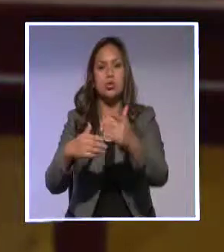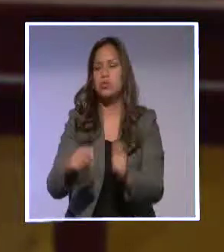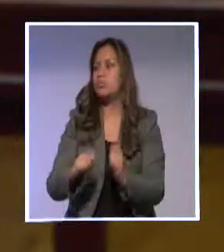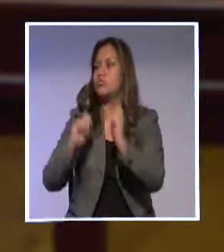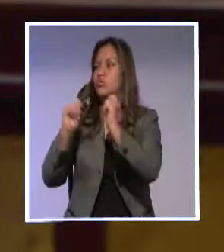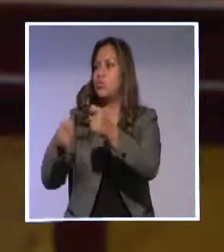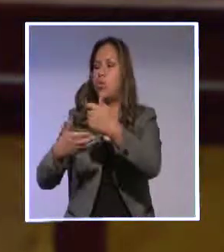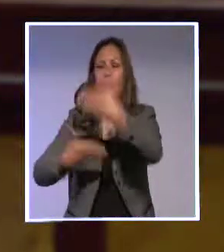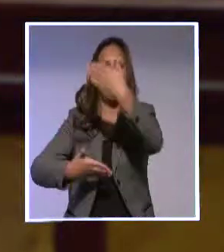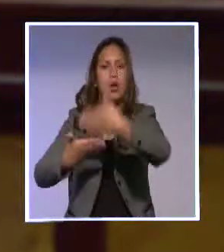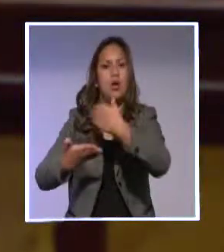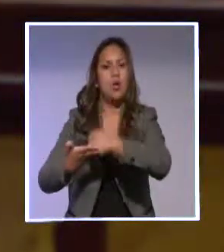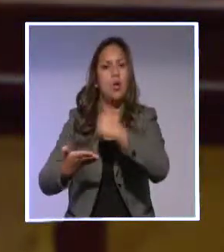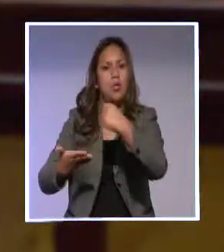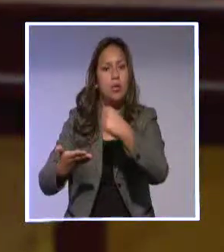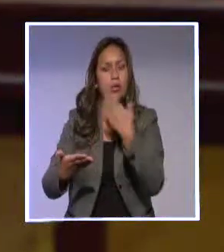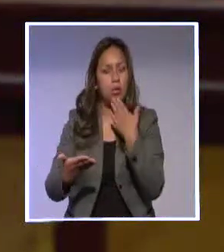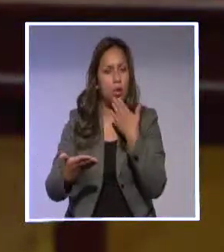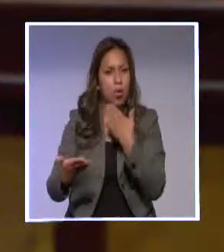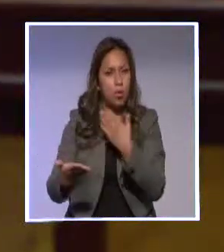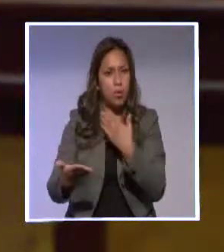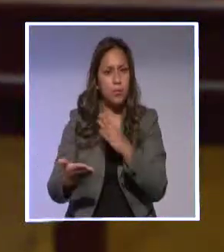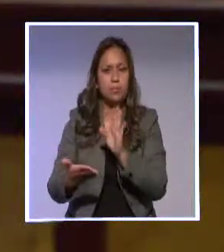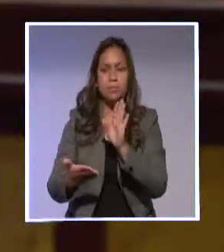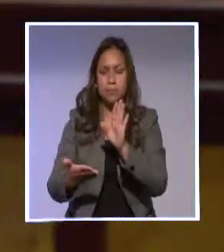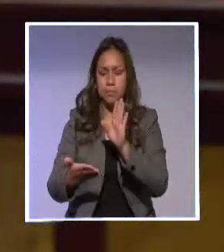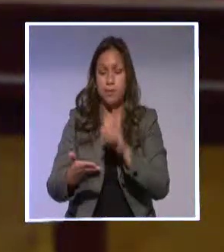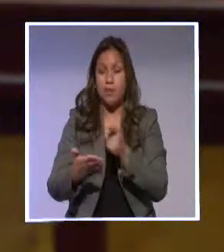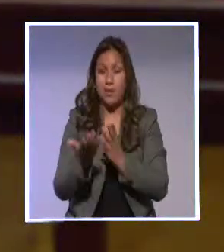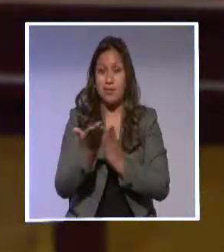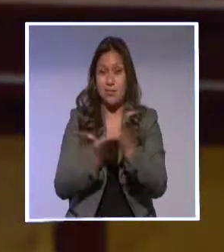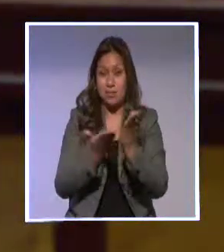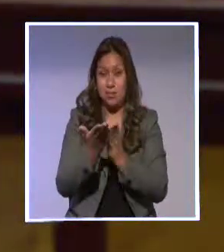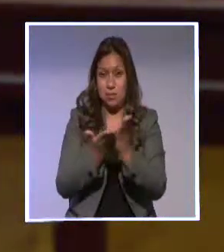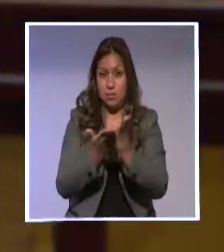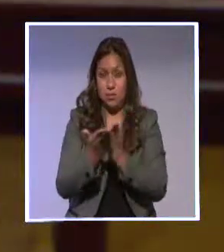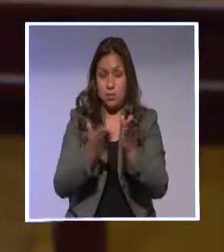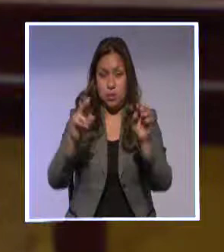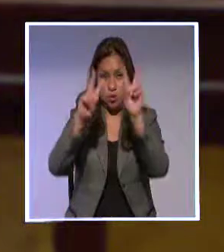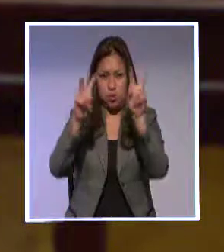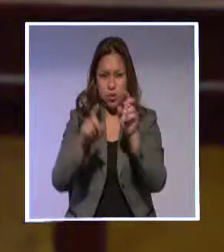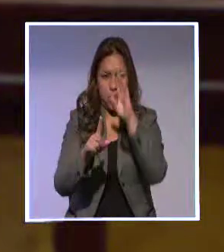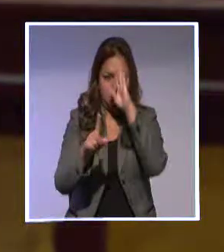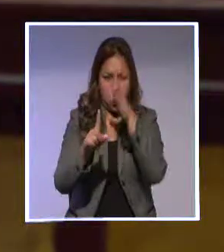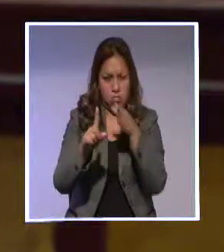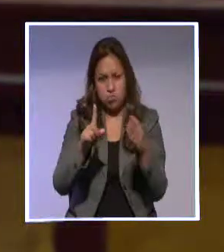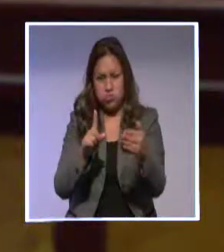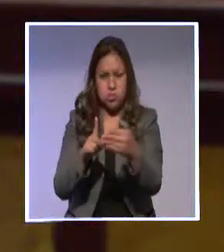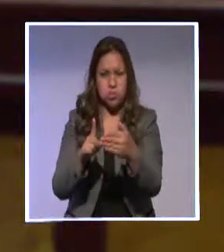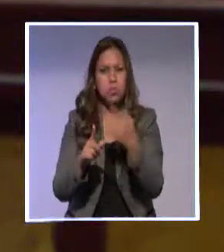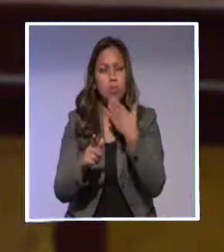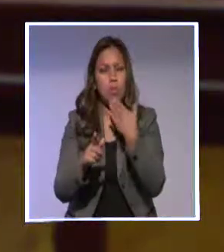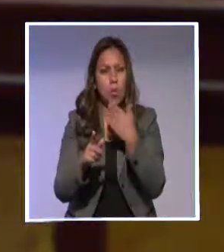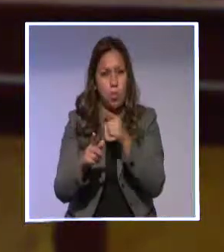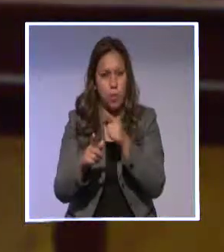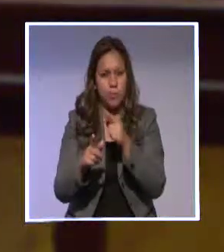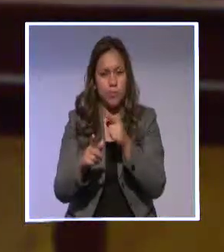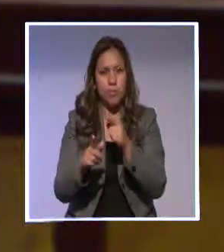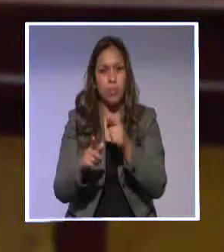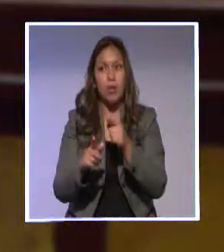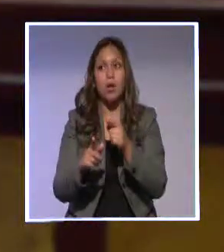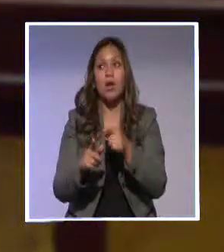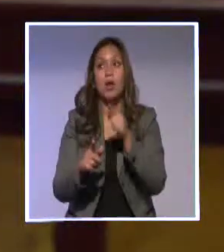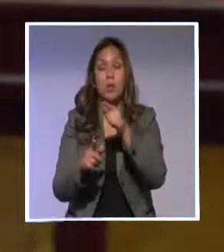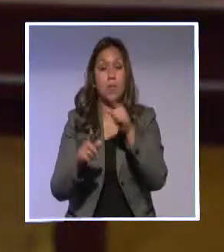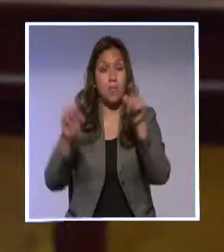se estableció que puede darse a la baja estos servicios estos temas indirectos precisamente por qué por qué